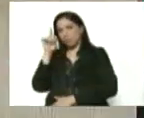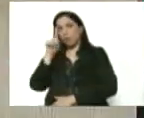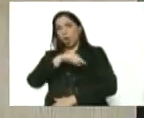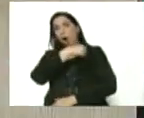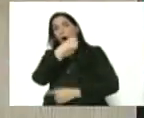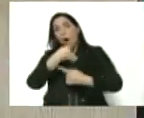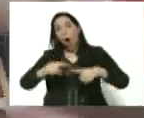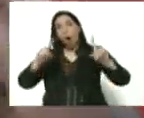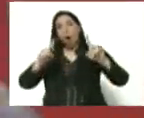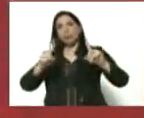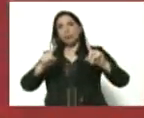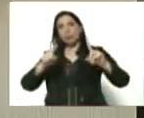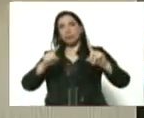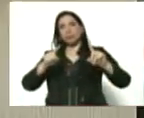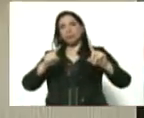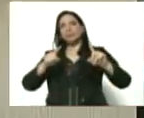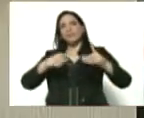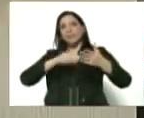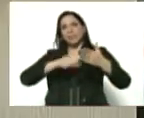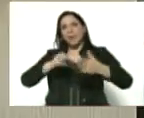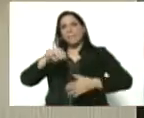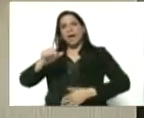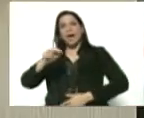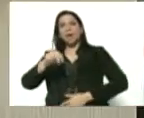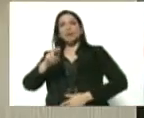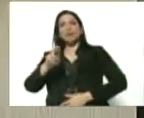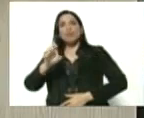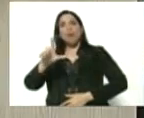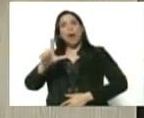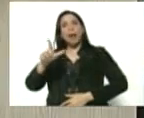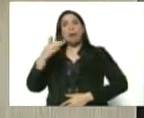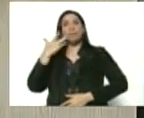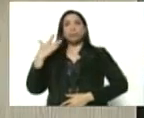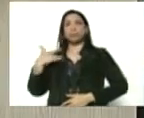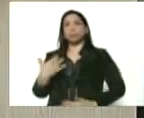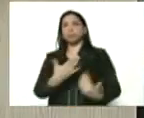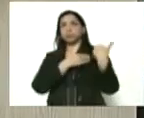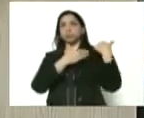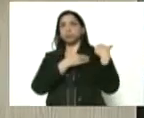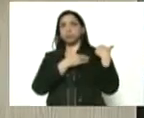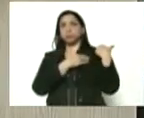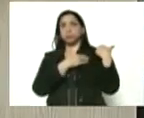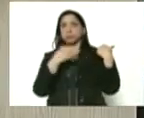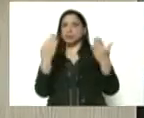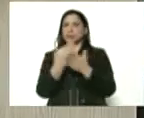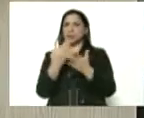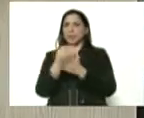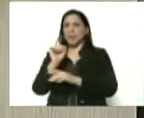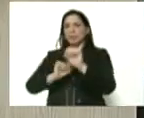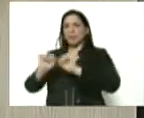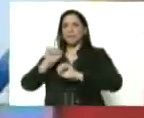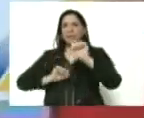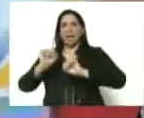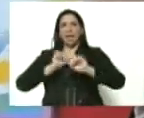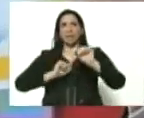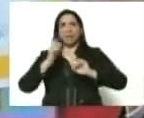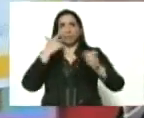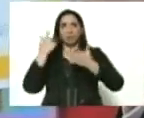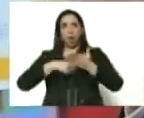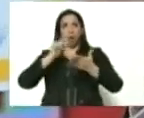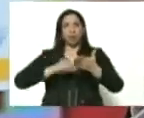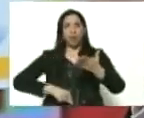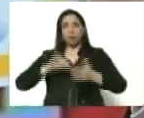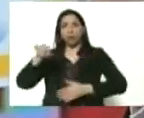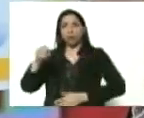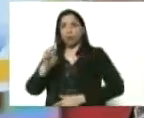otro que firma es Manuel Retureta, que es el representante de un bufete que siempre defiende narcotraficantes. El contrato entre Guaidó y